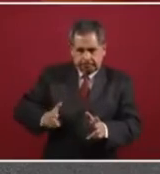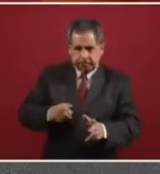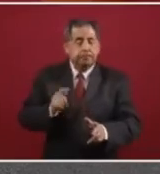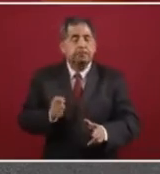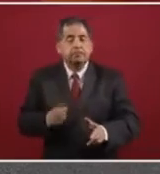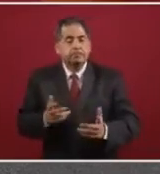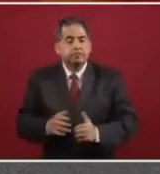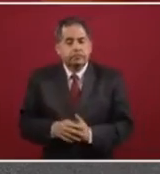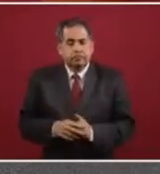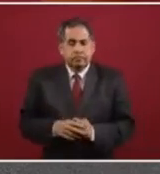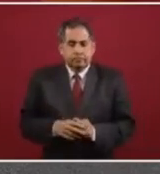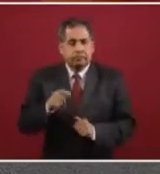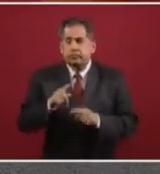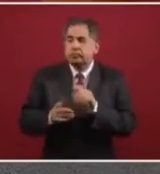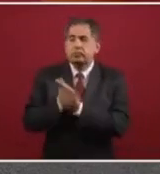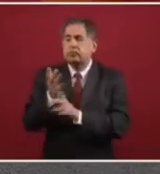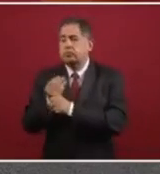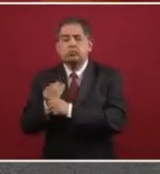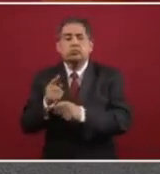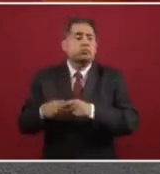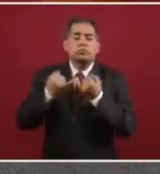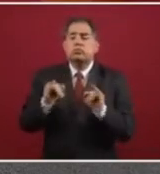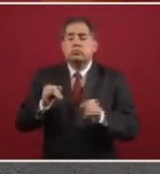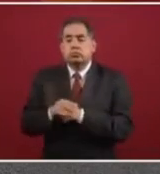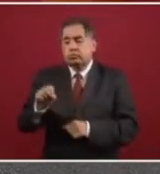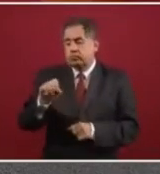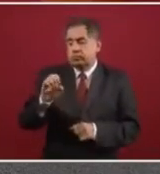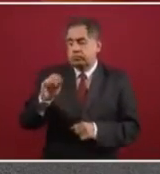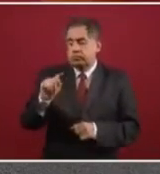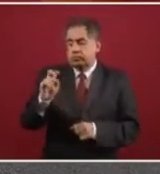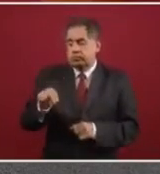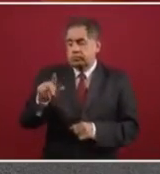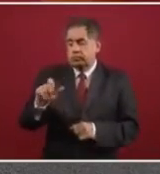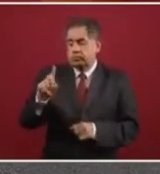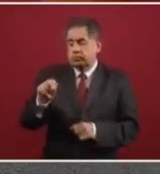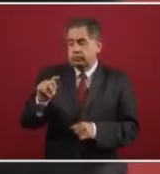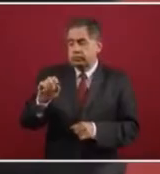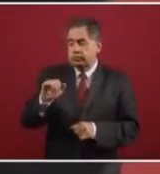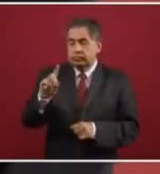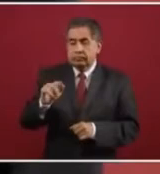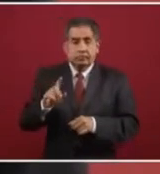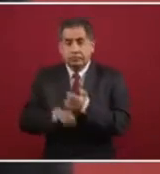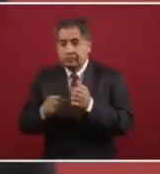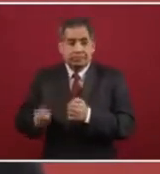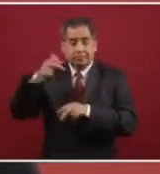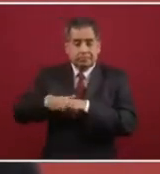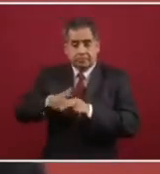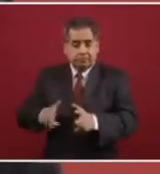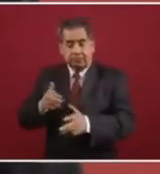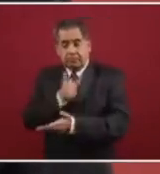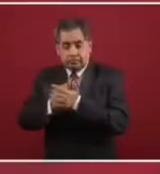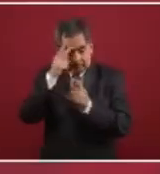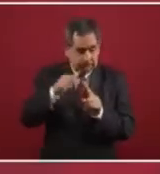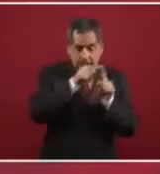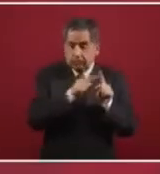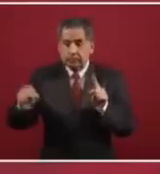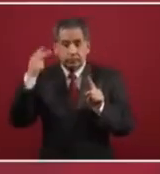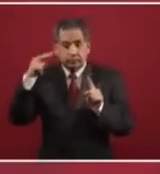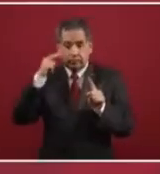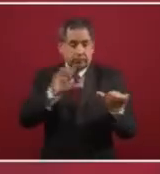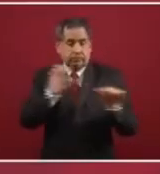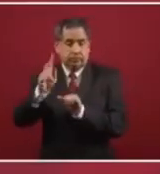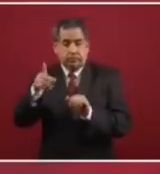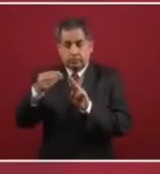lo había construido o inauguró Sebastián de Tejada, el primer ferrocarril de la Ciudad de México a Veracruz, 600